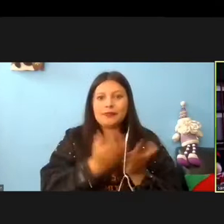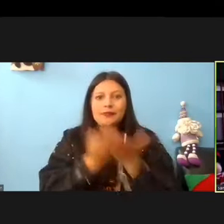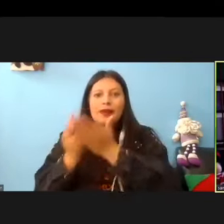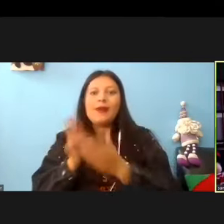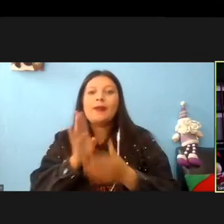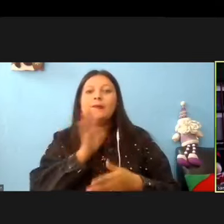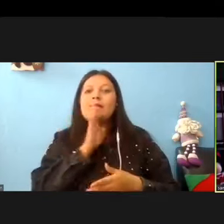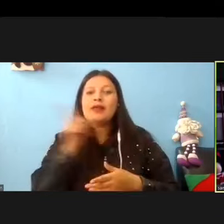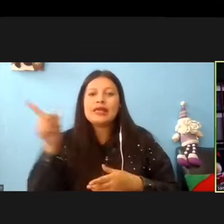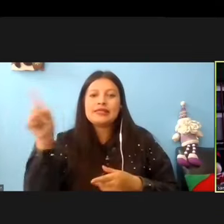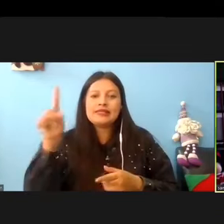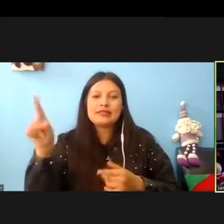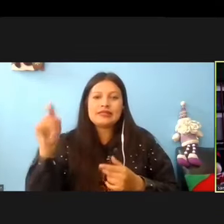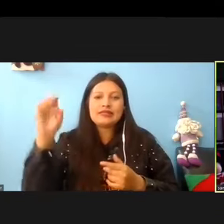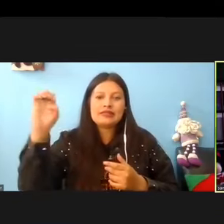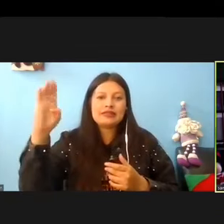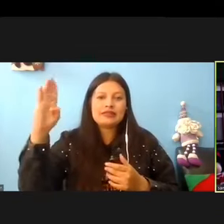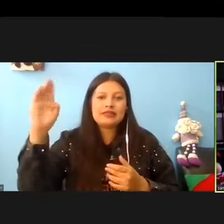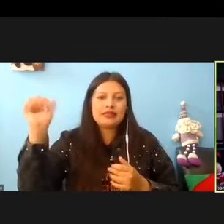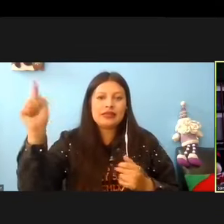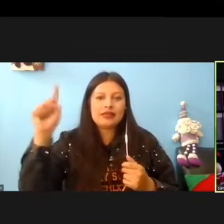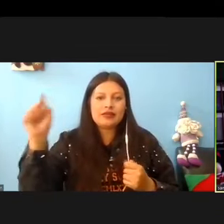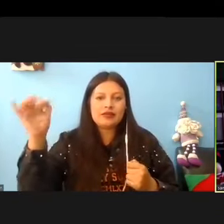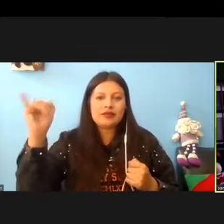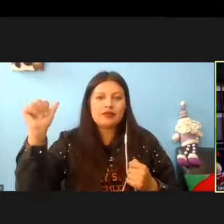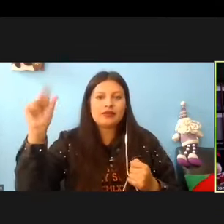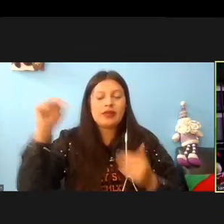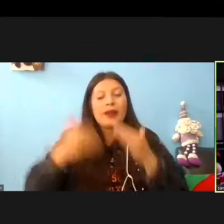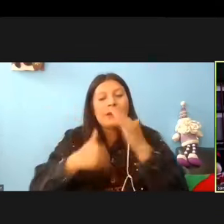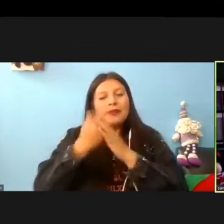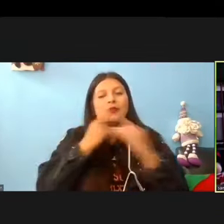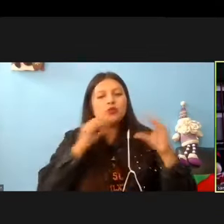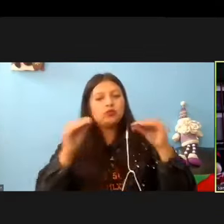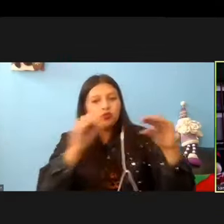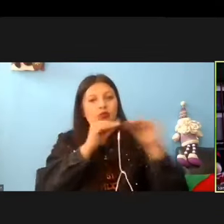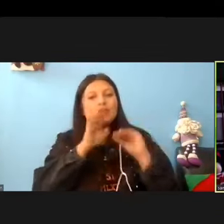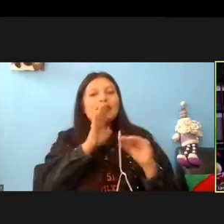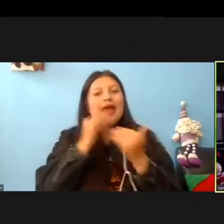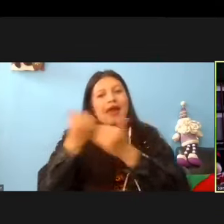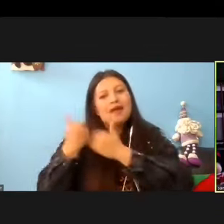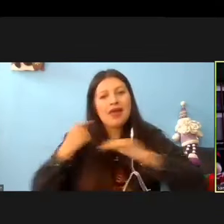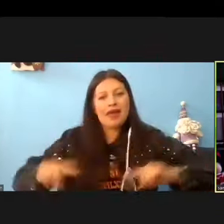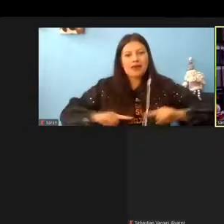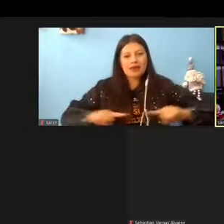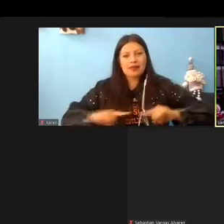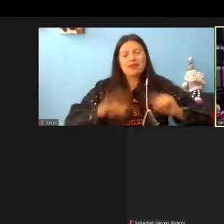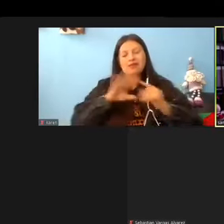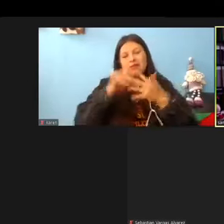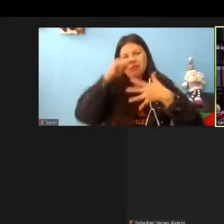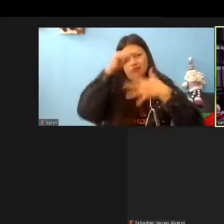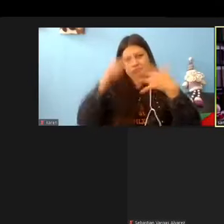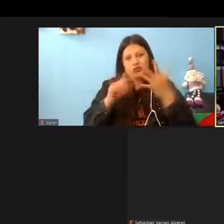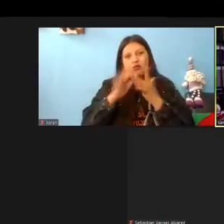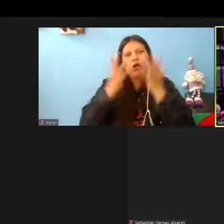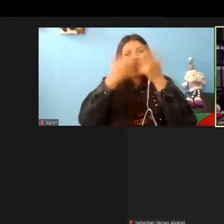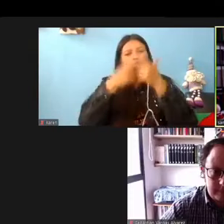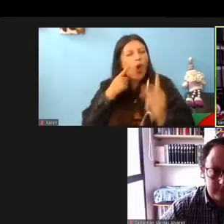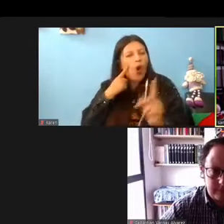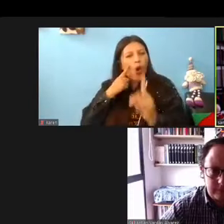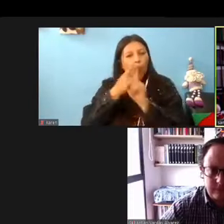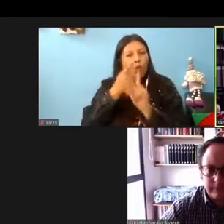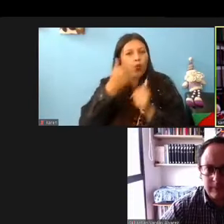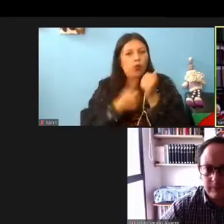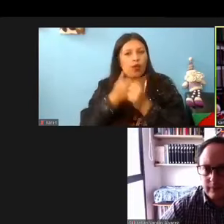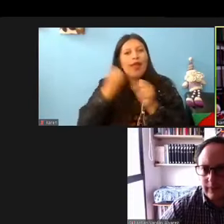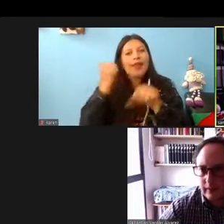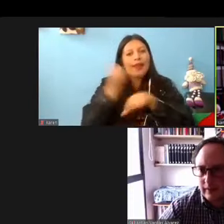palabra, Sebastián, para que empecemos como este diálogo con los coordinadores y coordinadoras de los ejes en función de lo que viene